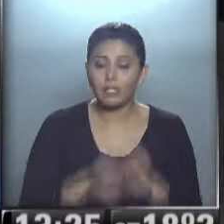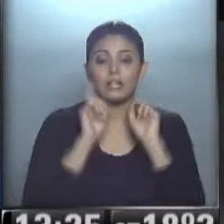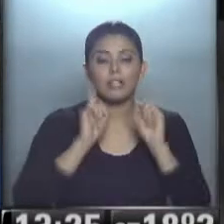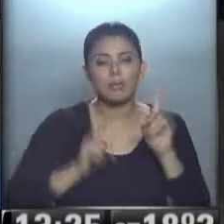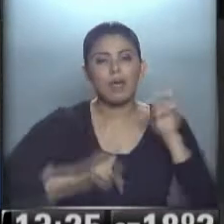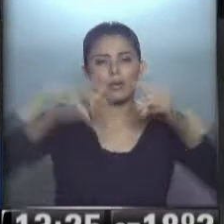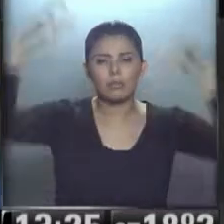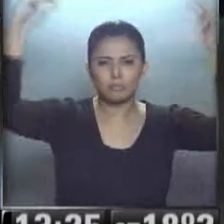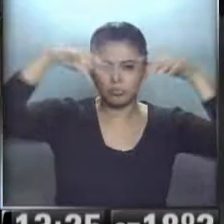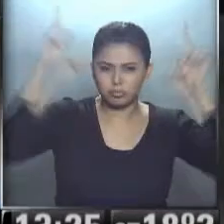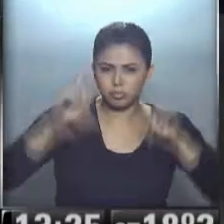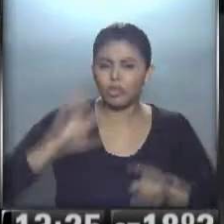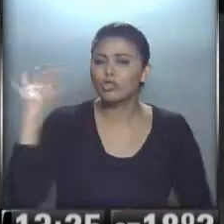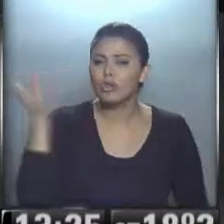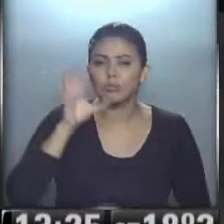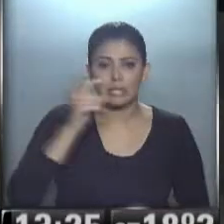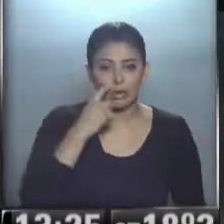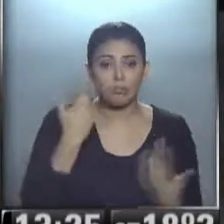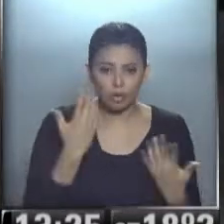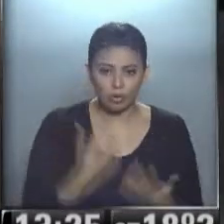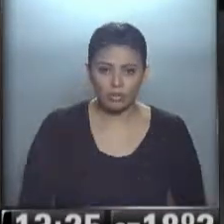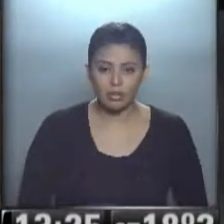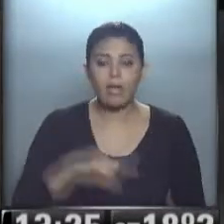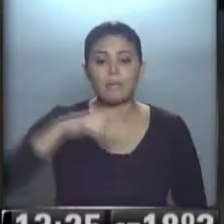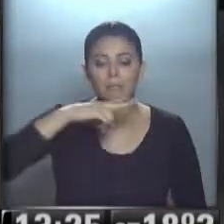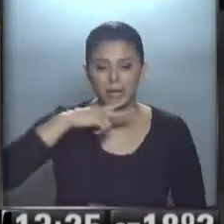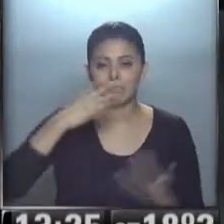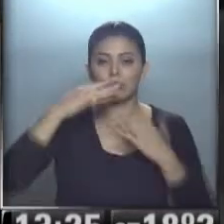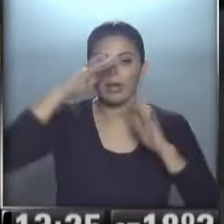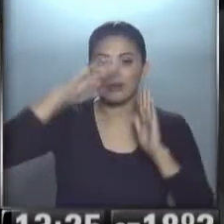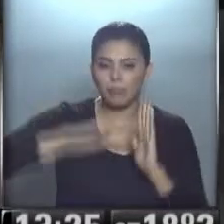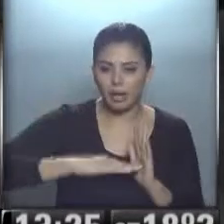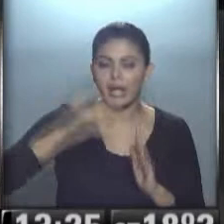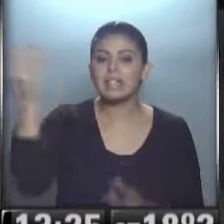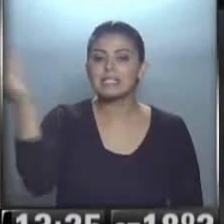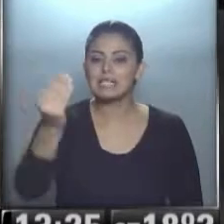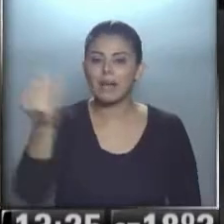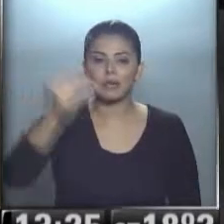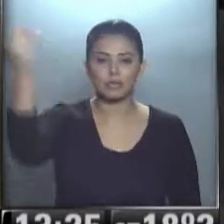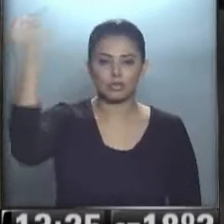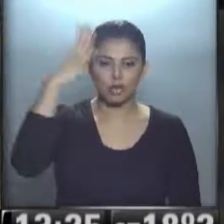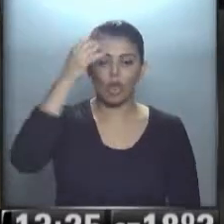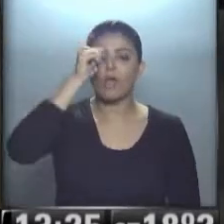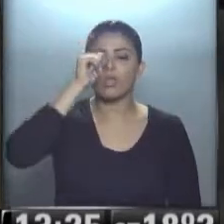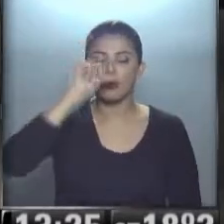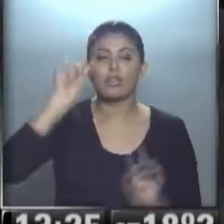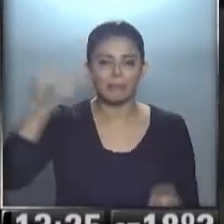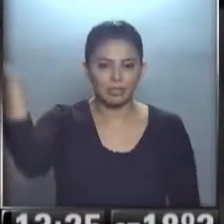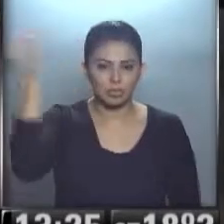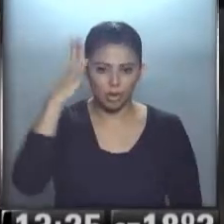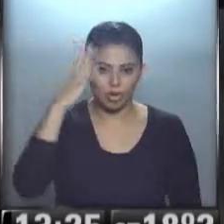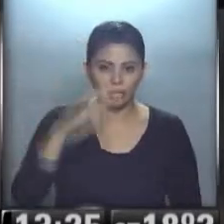alguna tormenta en toda la provincia de Entre Ríos. Viernes desciende la temperatura, sábado solazo y el domingo también. Y